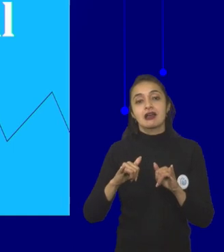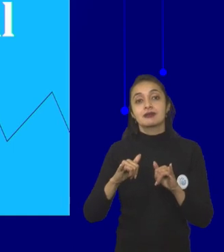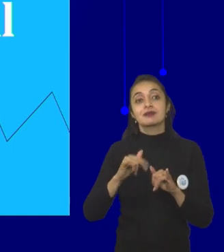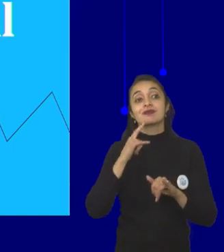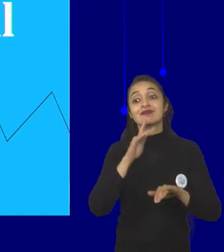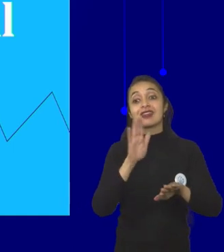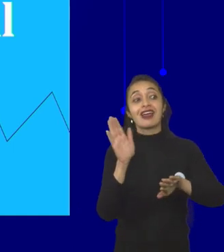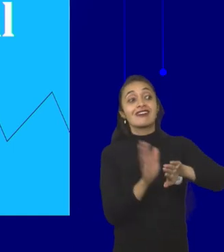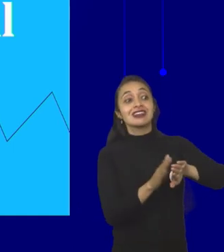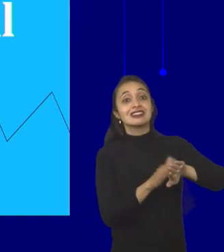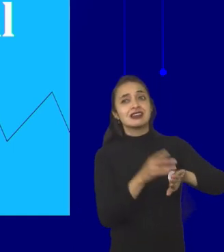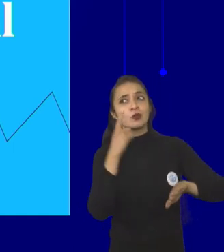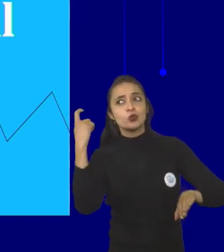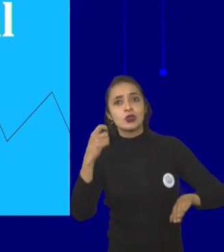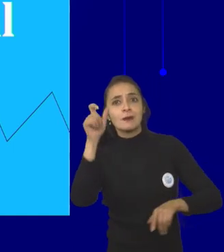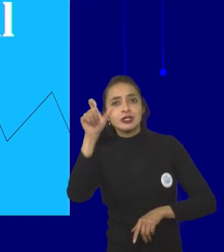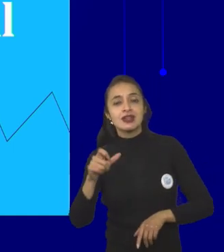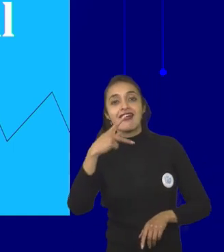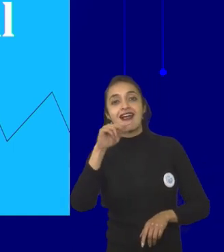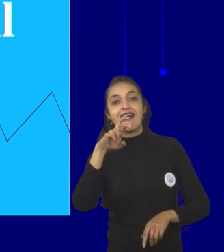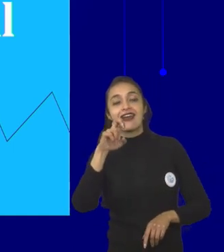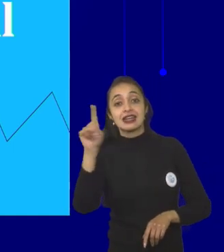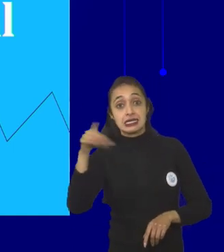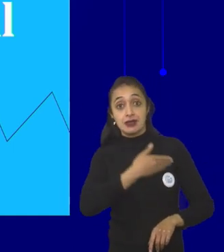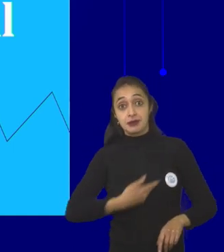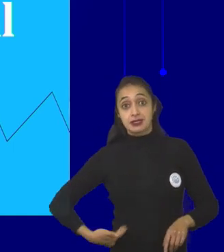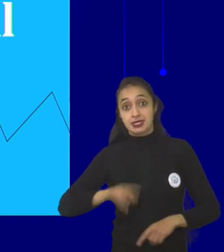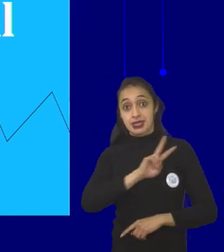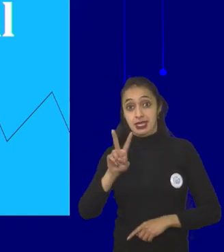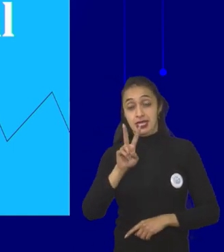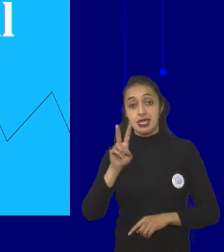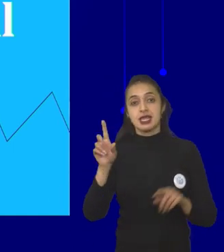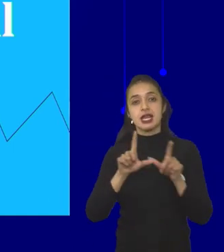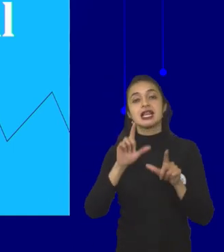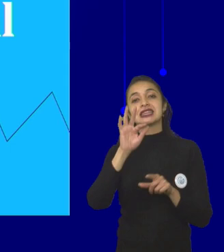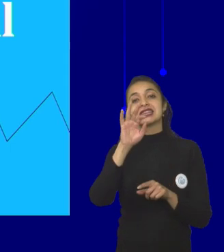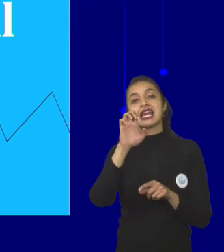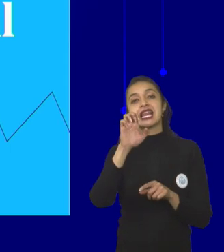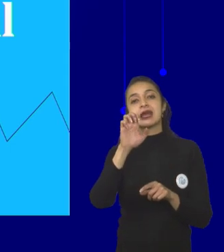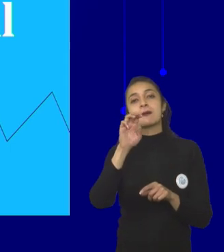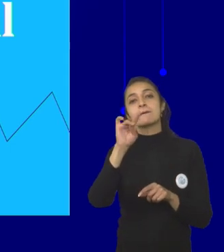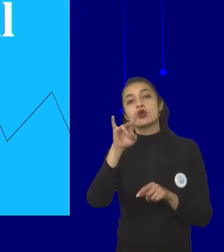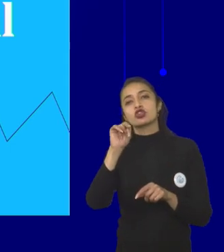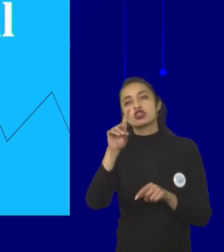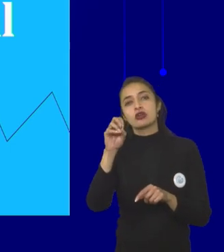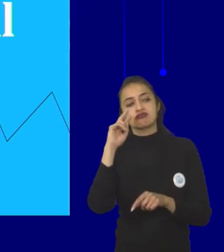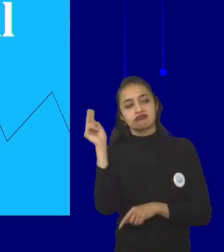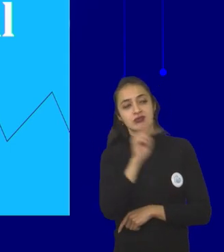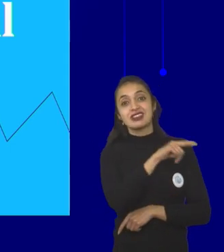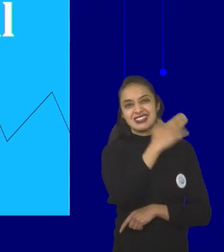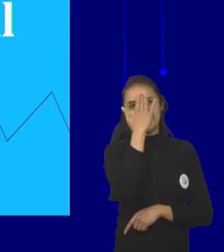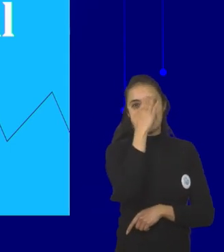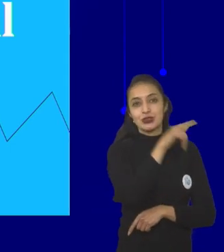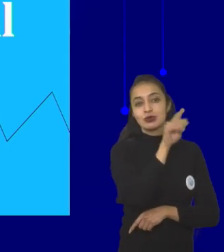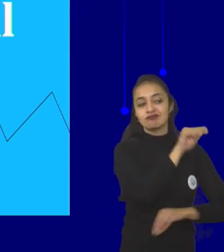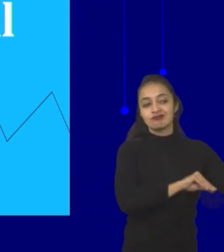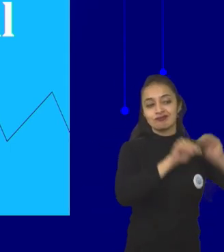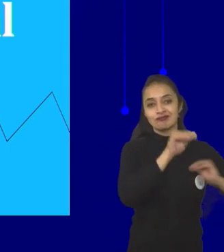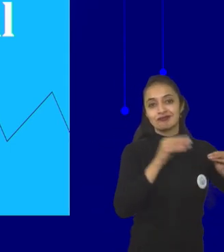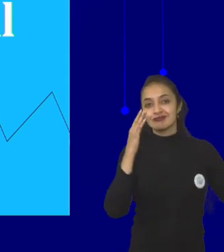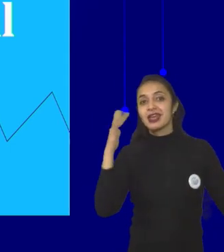te está buscando Karen Barrueta, la vicepresidenta de Telemundo, porque vio a Analía y porque sabe que estás produciendo para